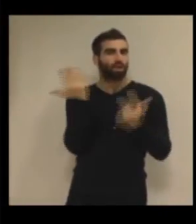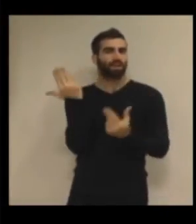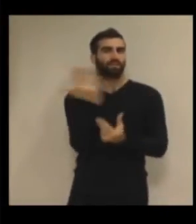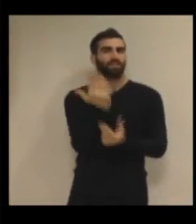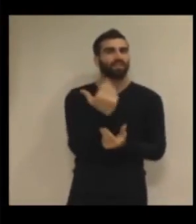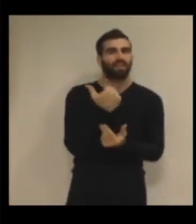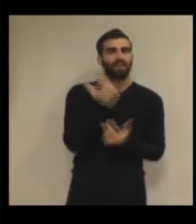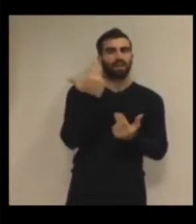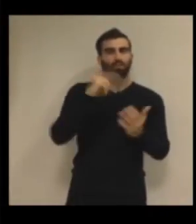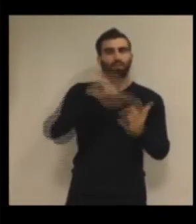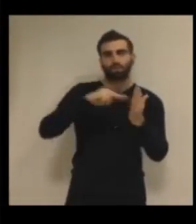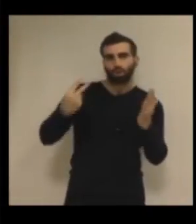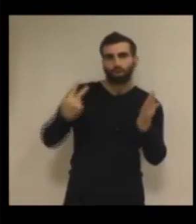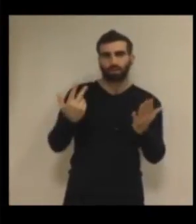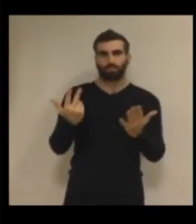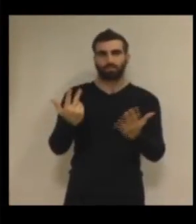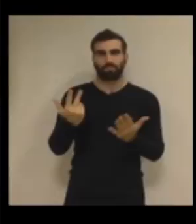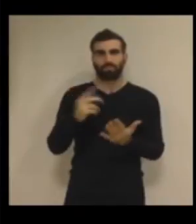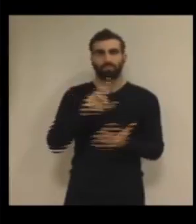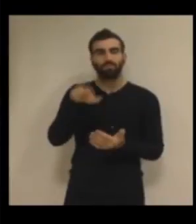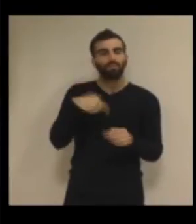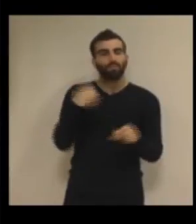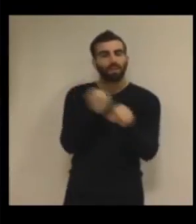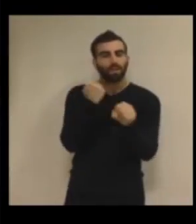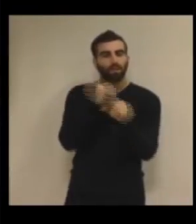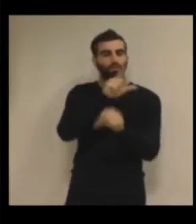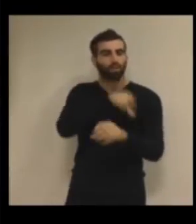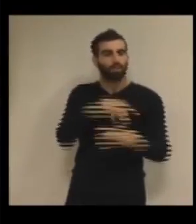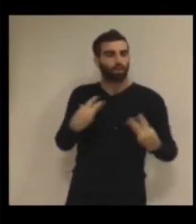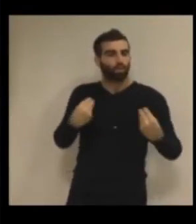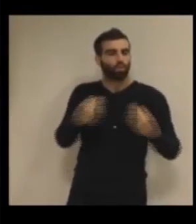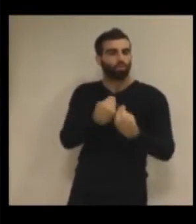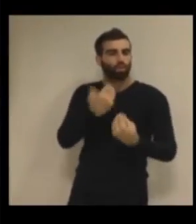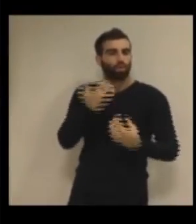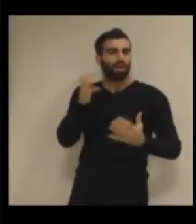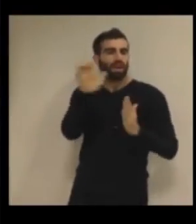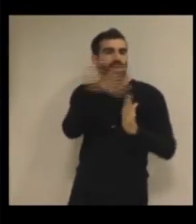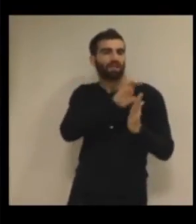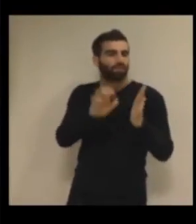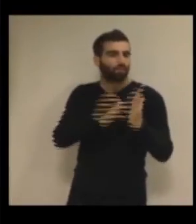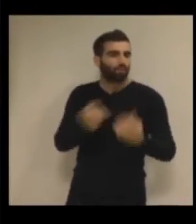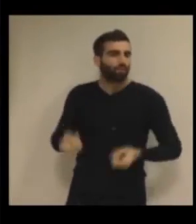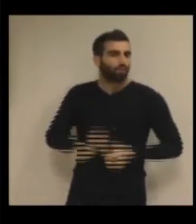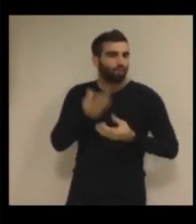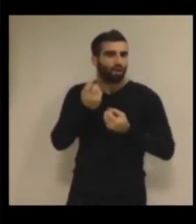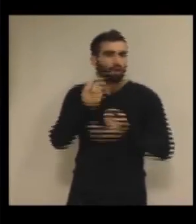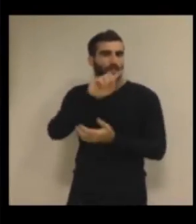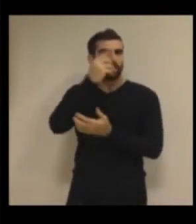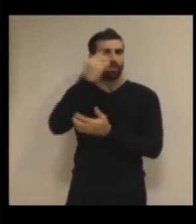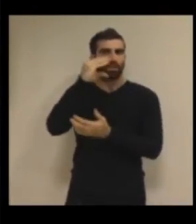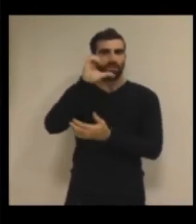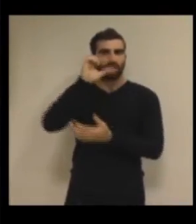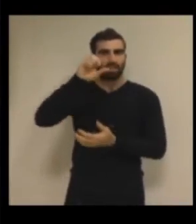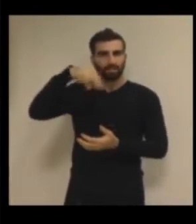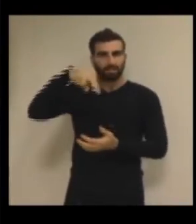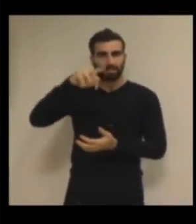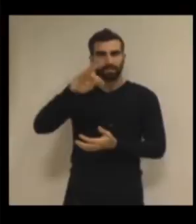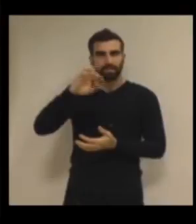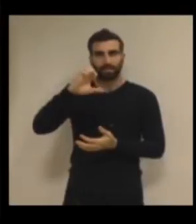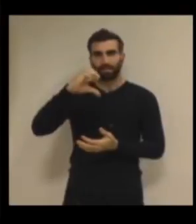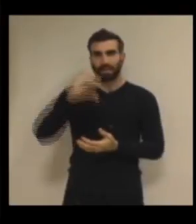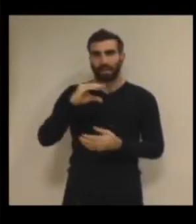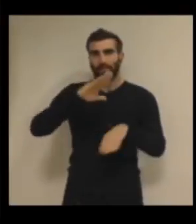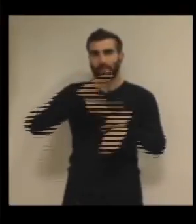nuevas tecnologías. De hecho, trabajó con nosotros en el primer informe que se hizo del CENTAC de Tecnologías para la Sociedad de la Información para Todos.